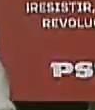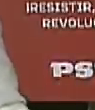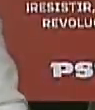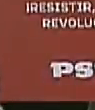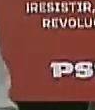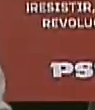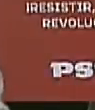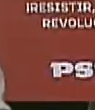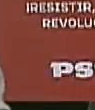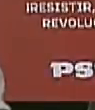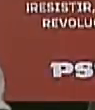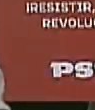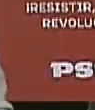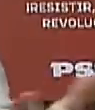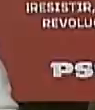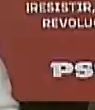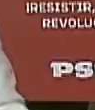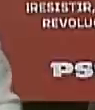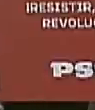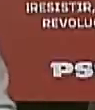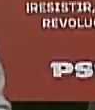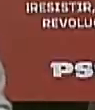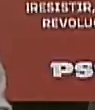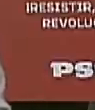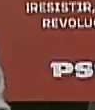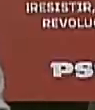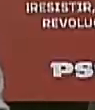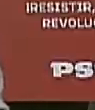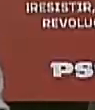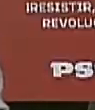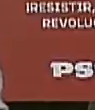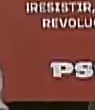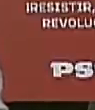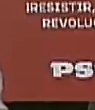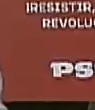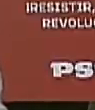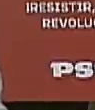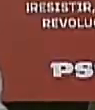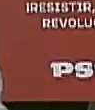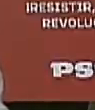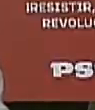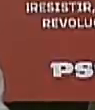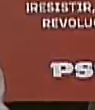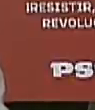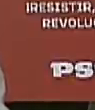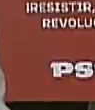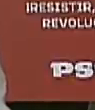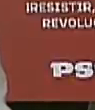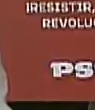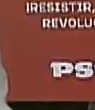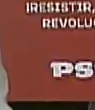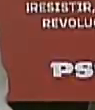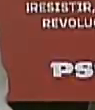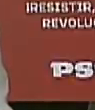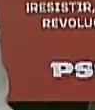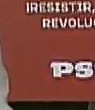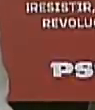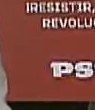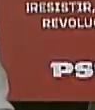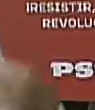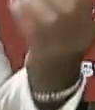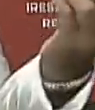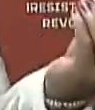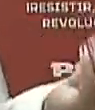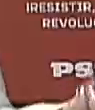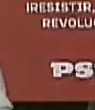¿Por qué elegir estos delegados de la tolda roja? Justamente se plantean una revisión profunda hacia las estructuras organizativas